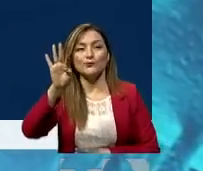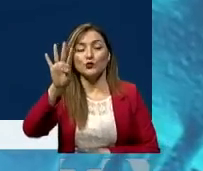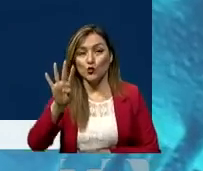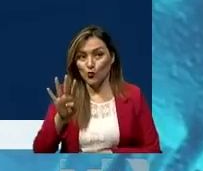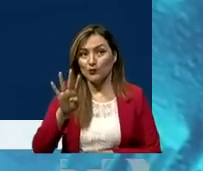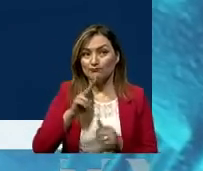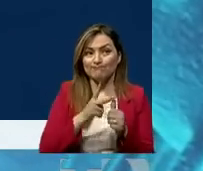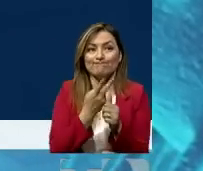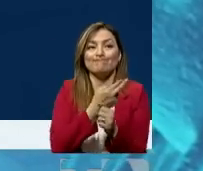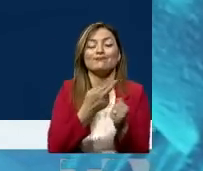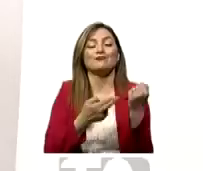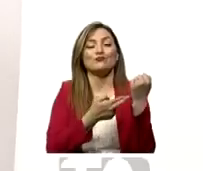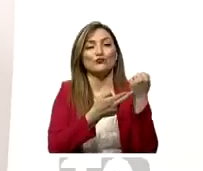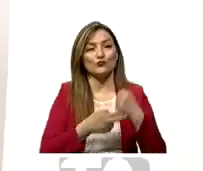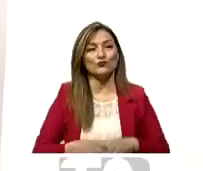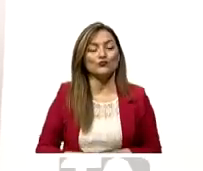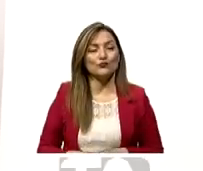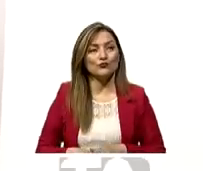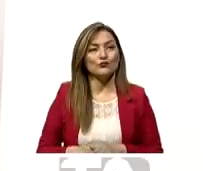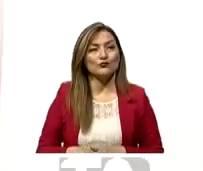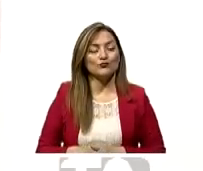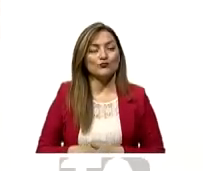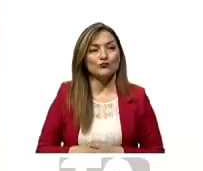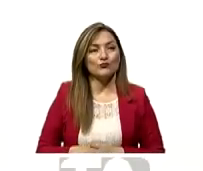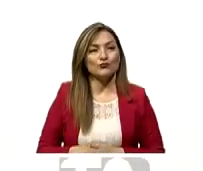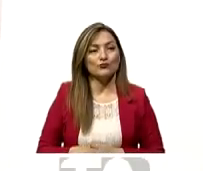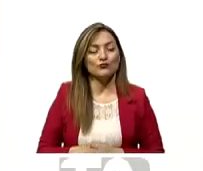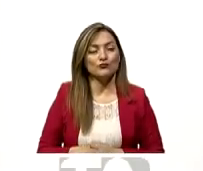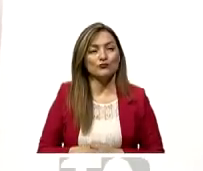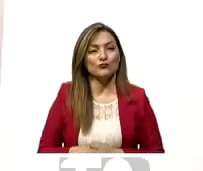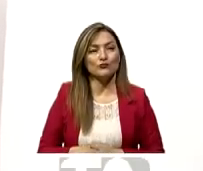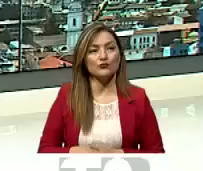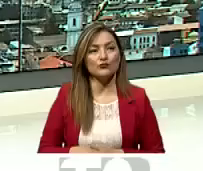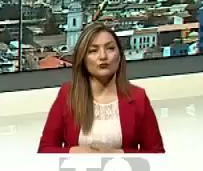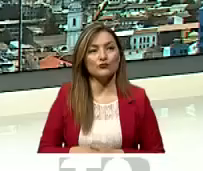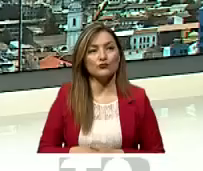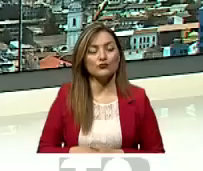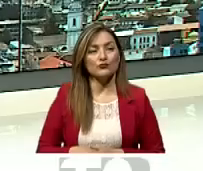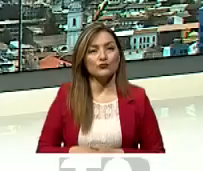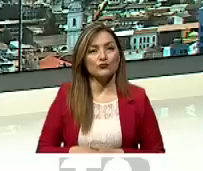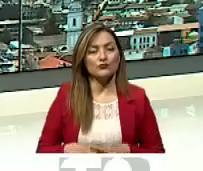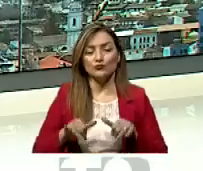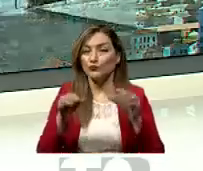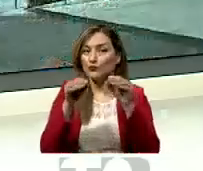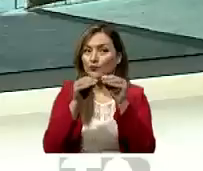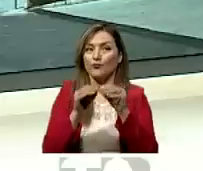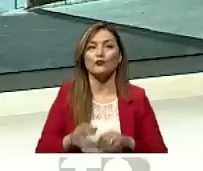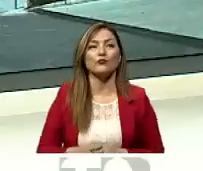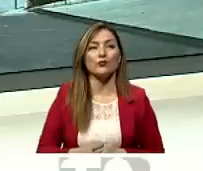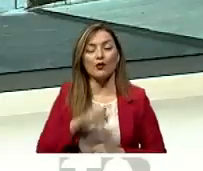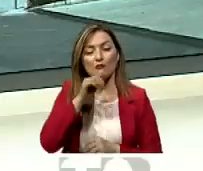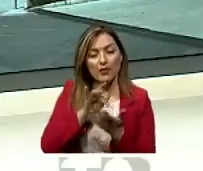331.394 el segundo. En Quito, Daniela Valencia, 24 horas. Seguimos con más. La falta